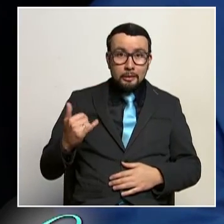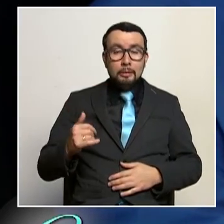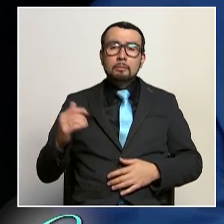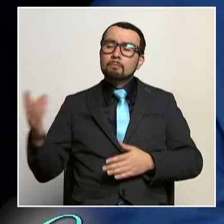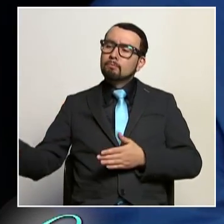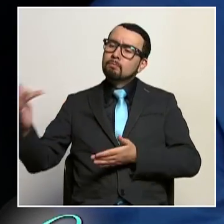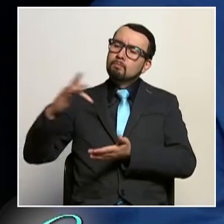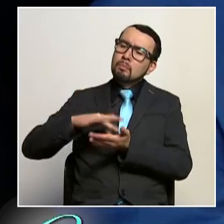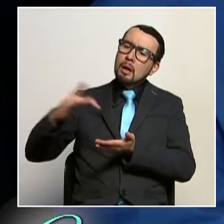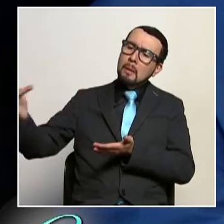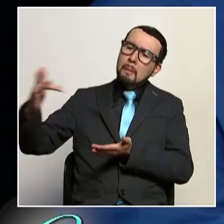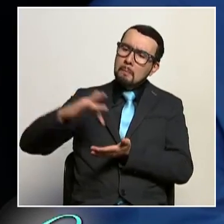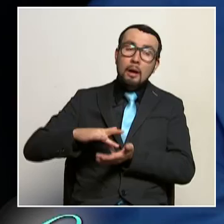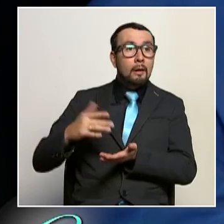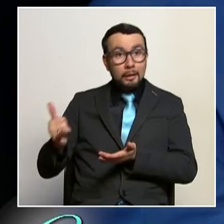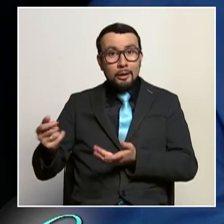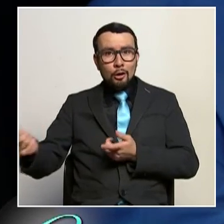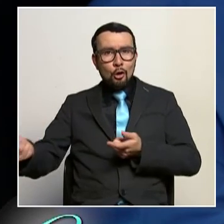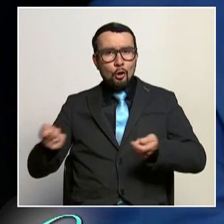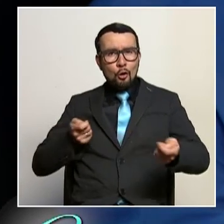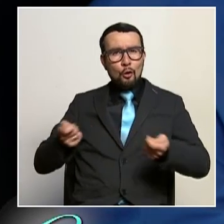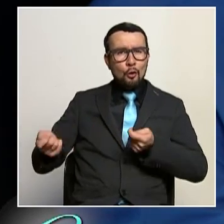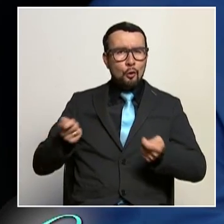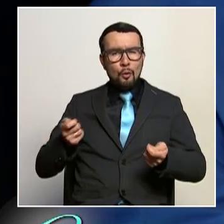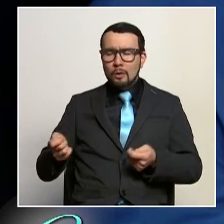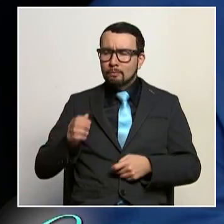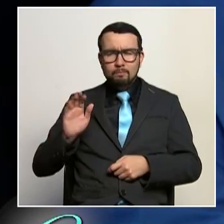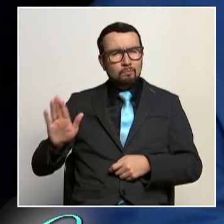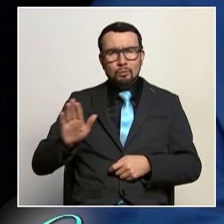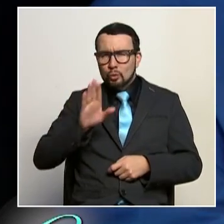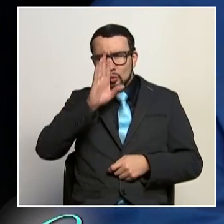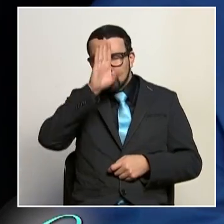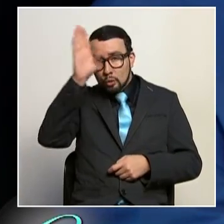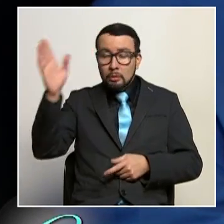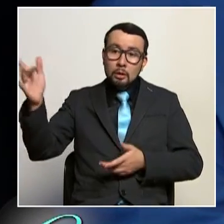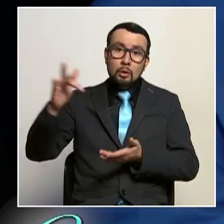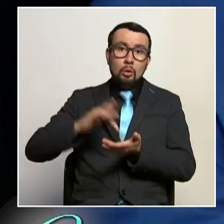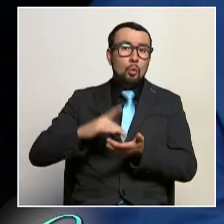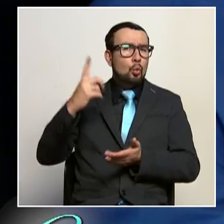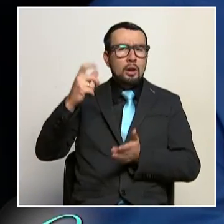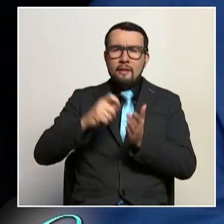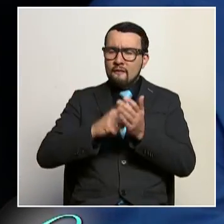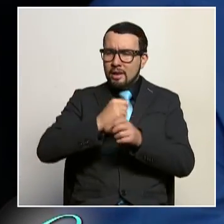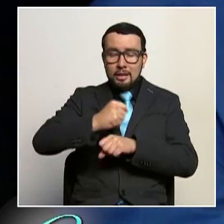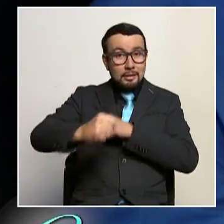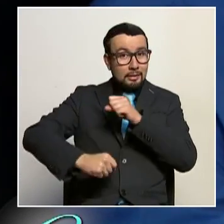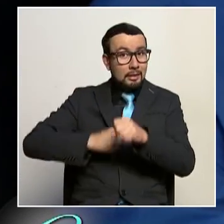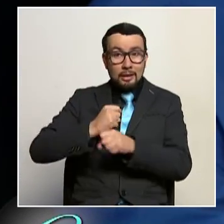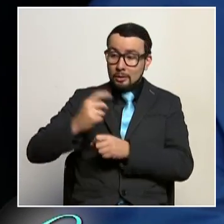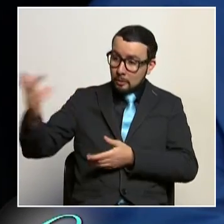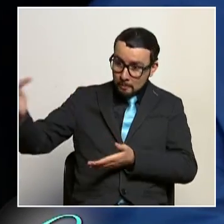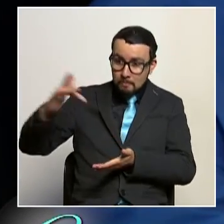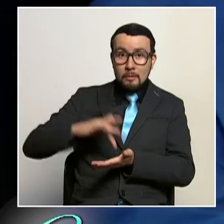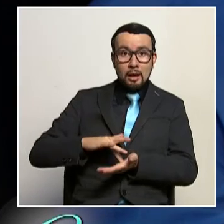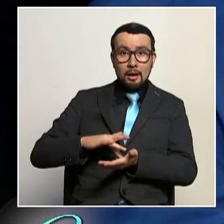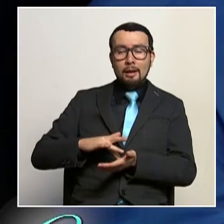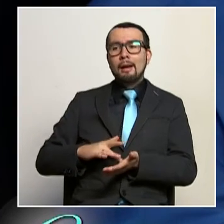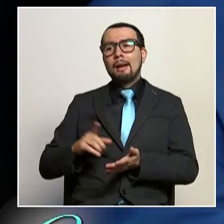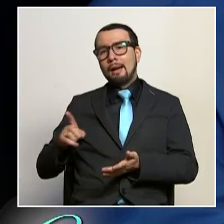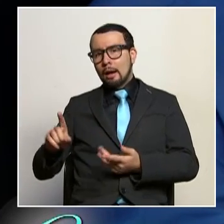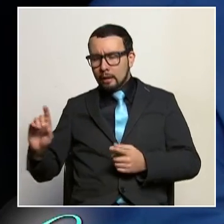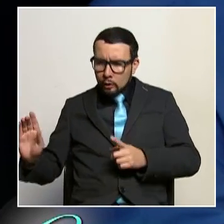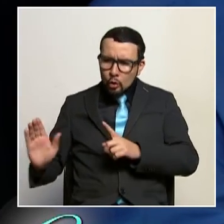con nosotros y se hacen este control periódicamente, por lo menos una vez al año, podemos